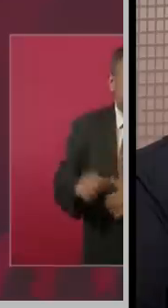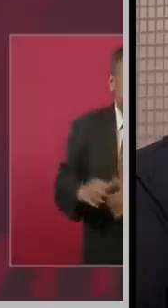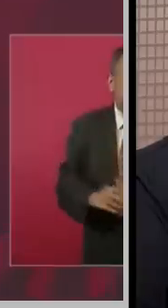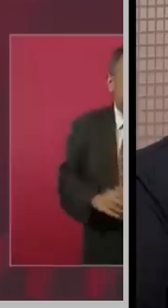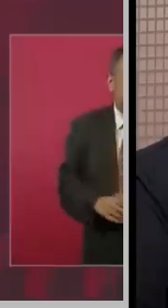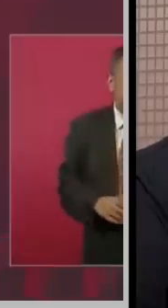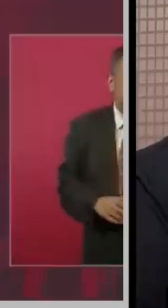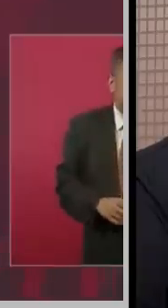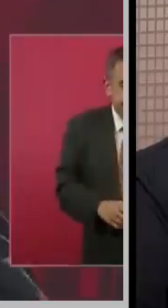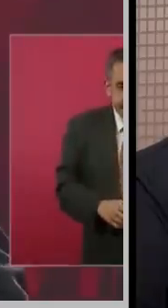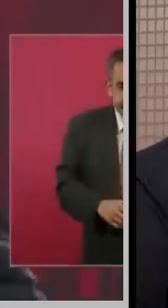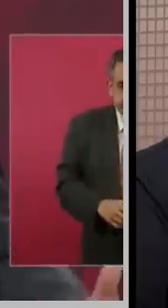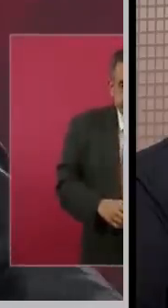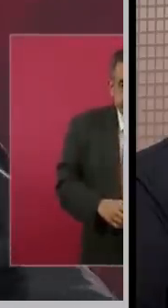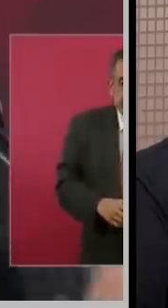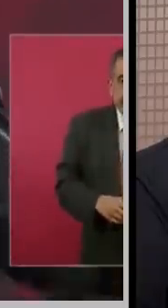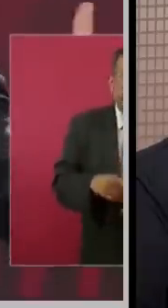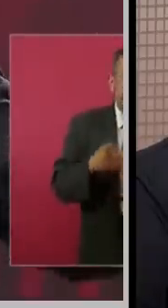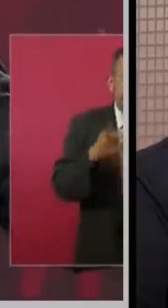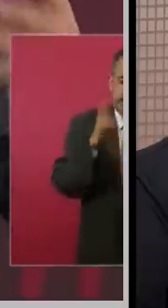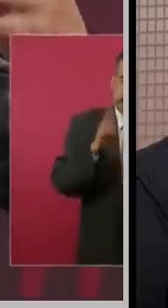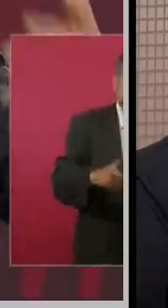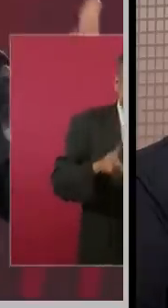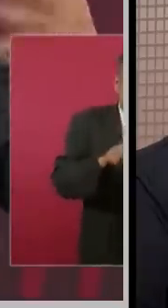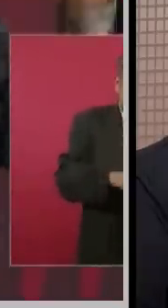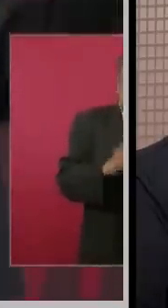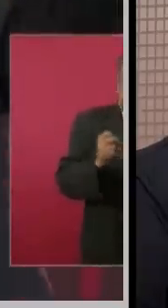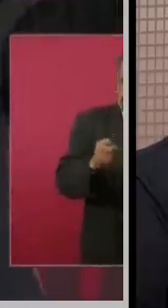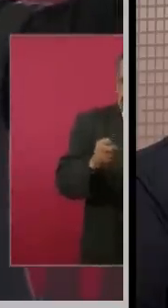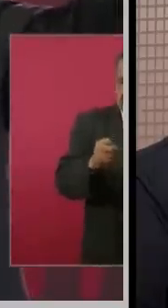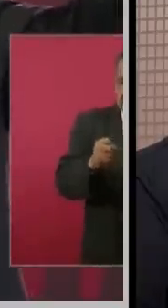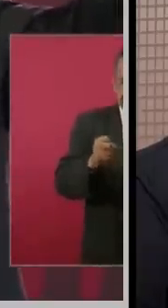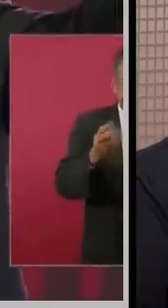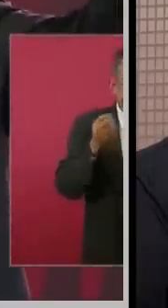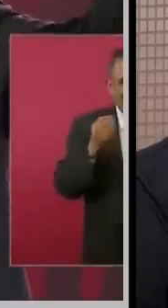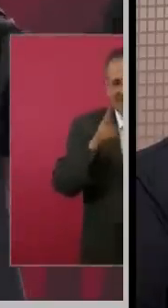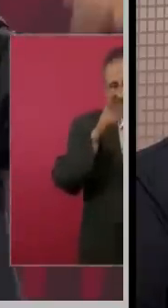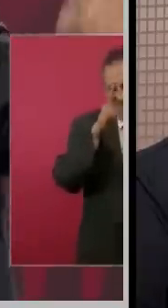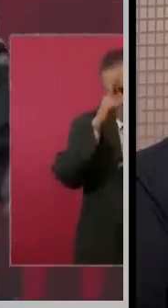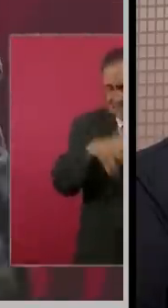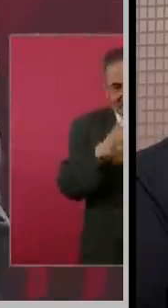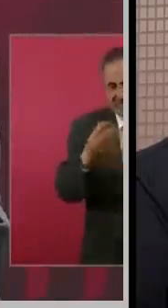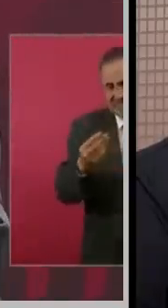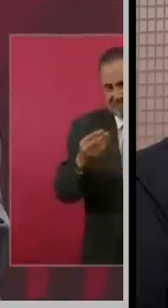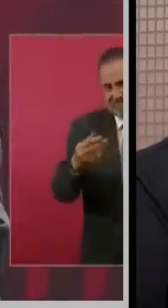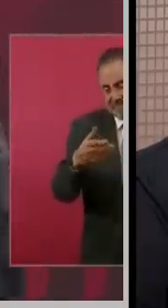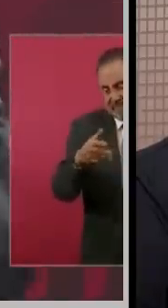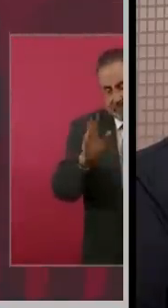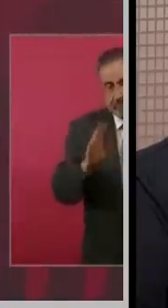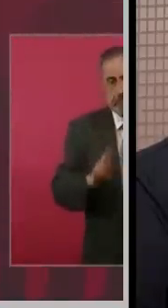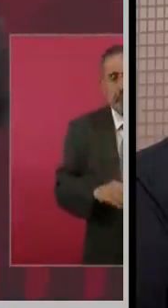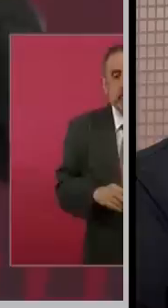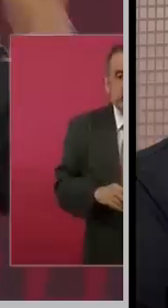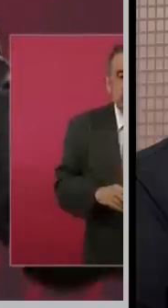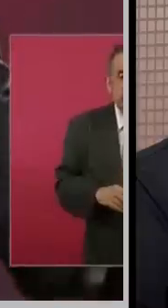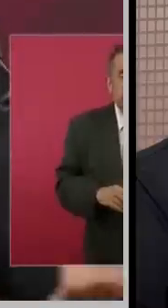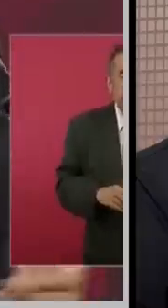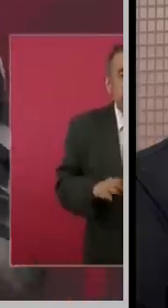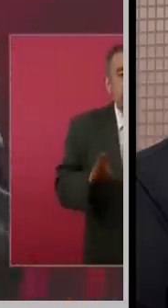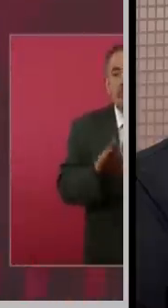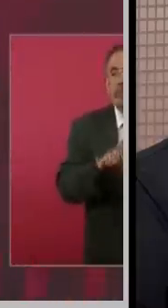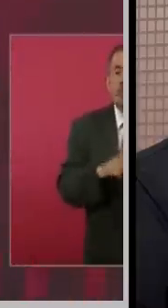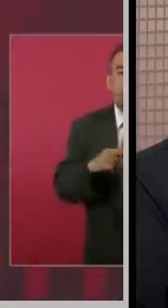Claro, se enraizó mucho, pues lo promovieron, era una